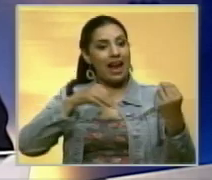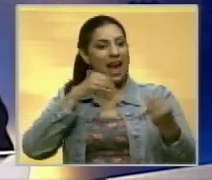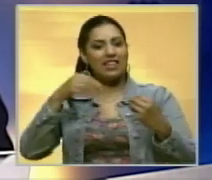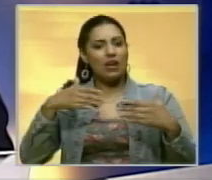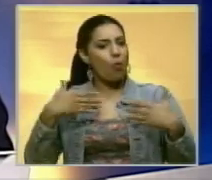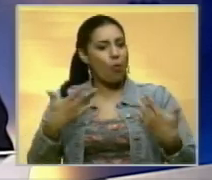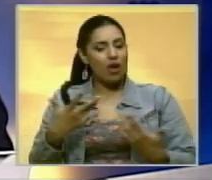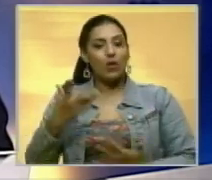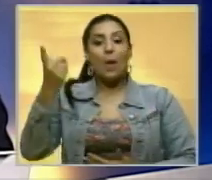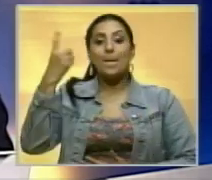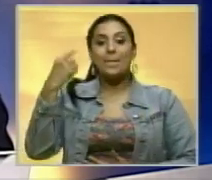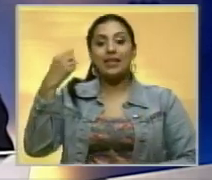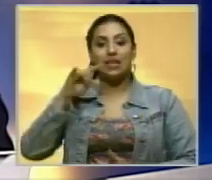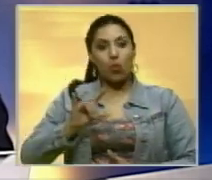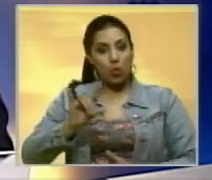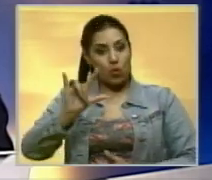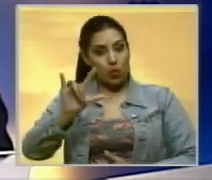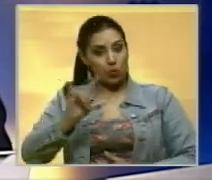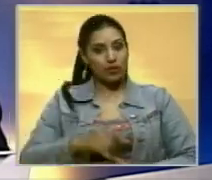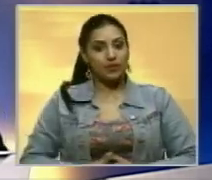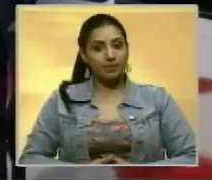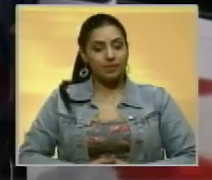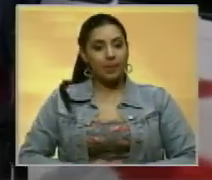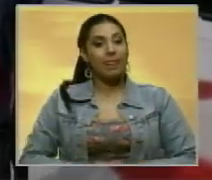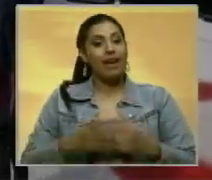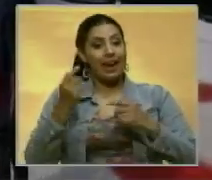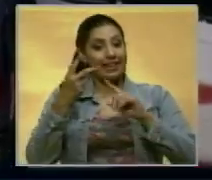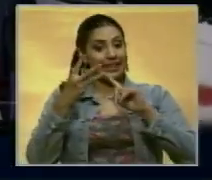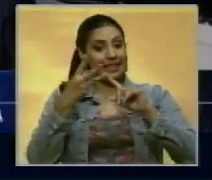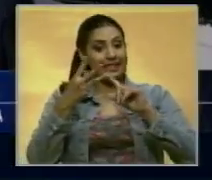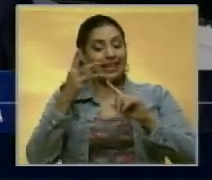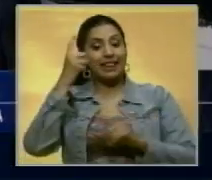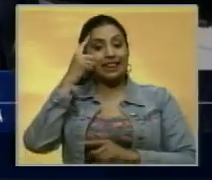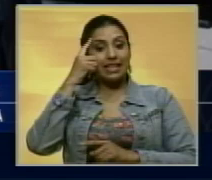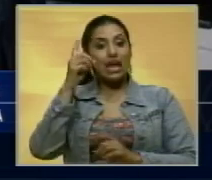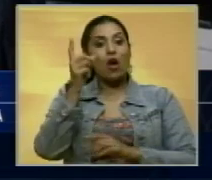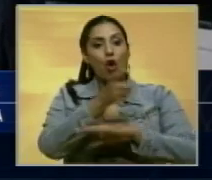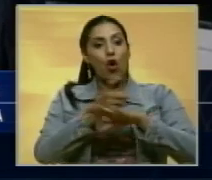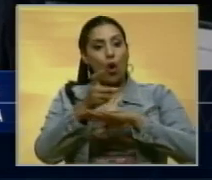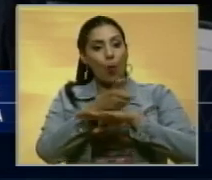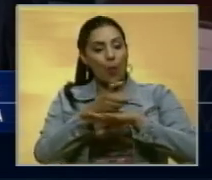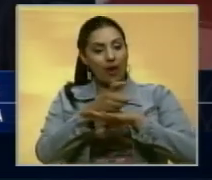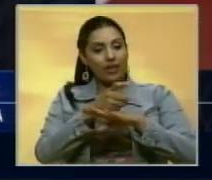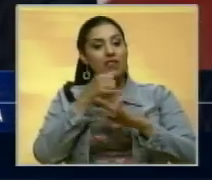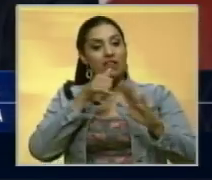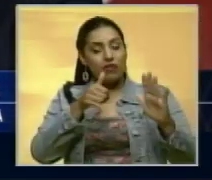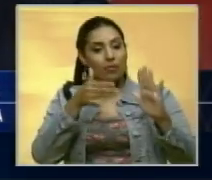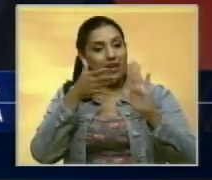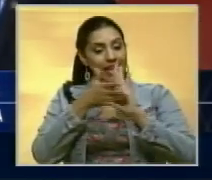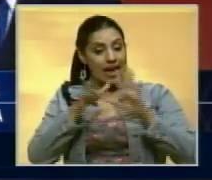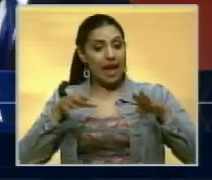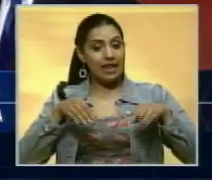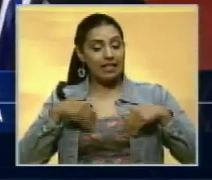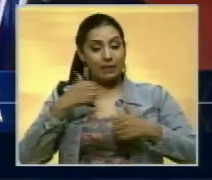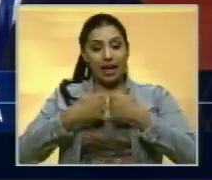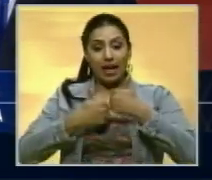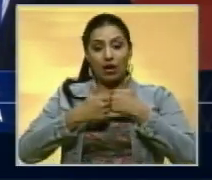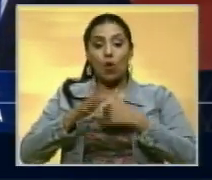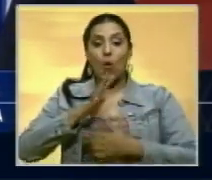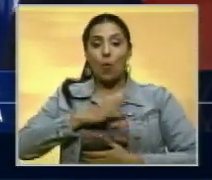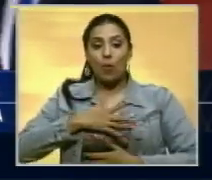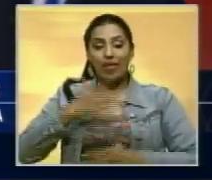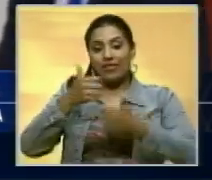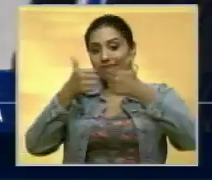realiza desde el pasado lunes en Cleveland, Ohio. En el tercer día del evento, el gobernador de Indiana, Mike Pence, aceptó su candidatura como